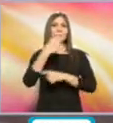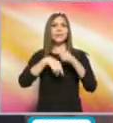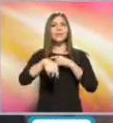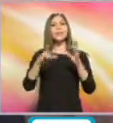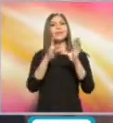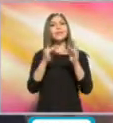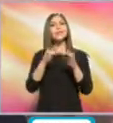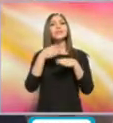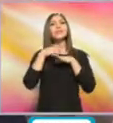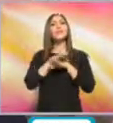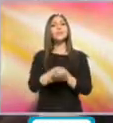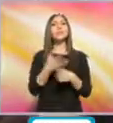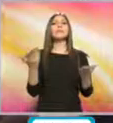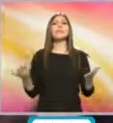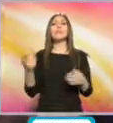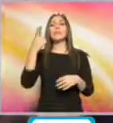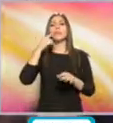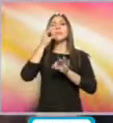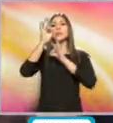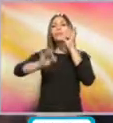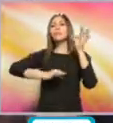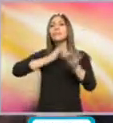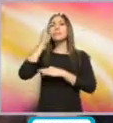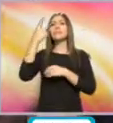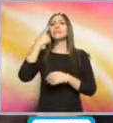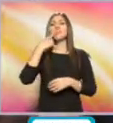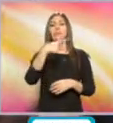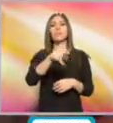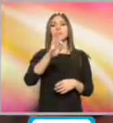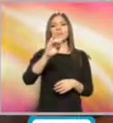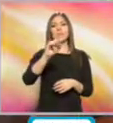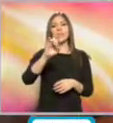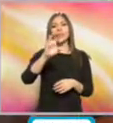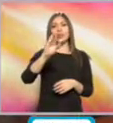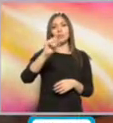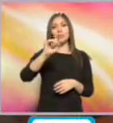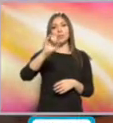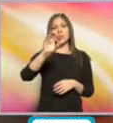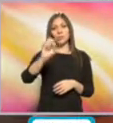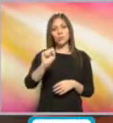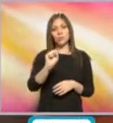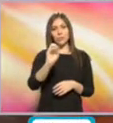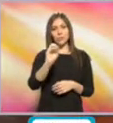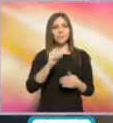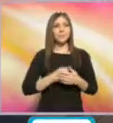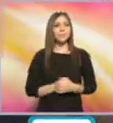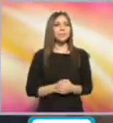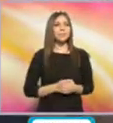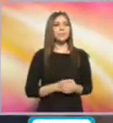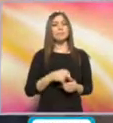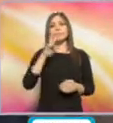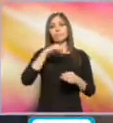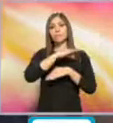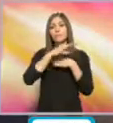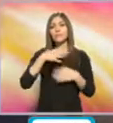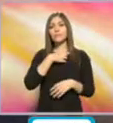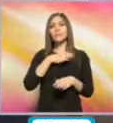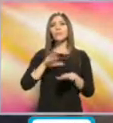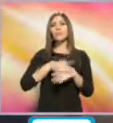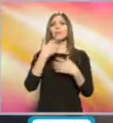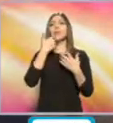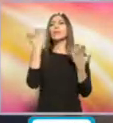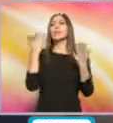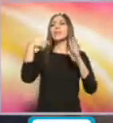para platicarles de las convocatorias que estamos haciendo en el Fideicomiso. Oye, nosotros súper contentos porque sabemos que lanzar una